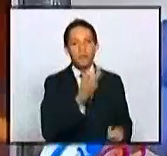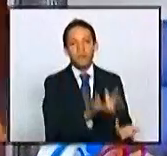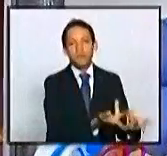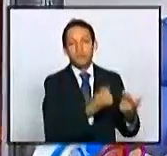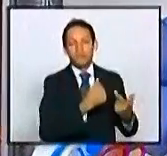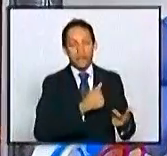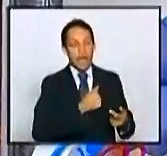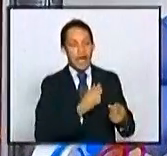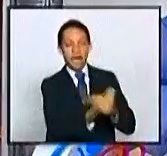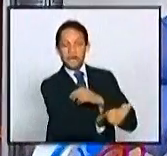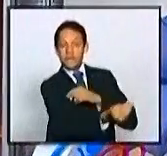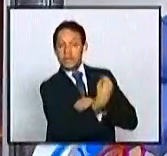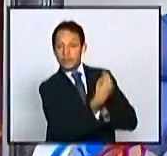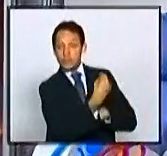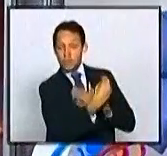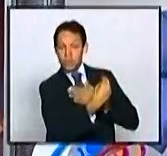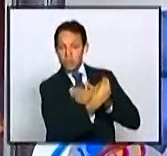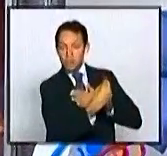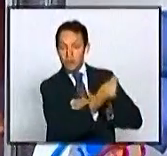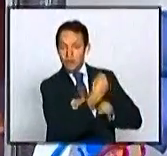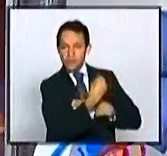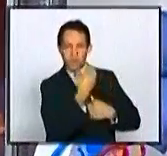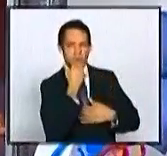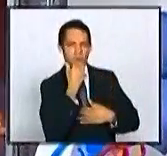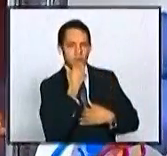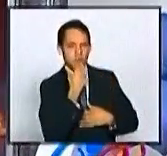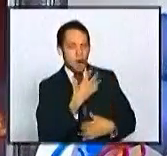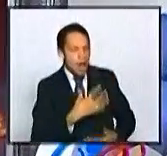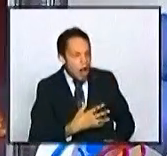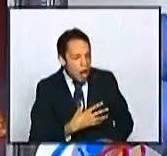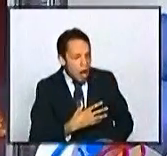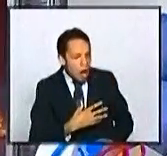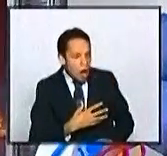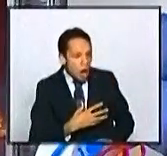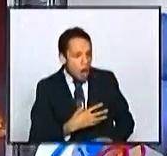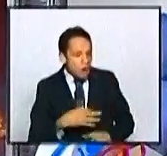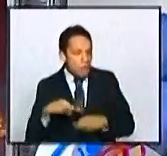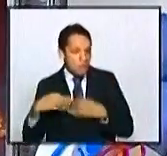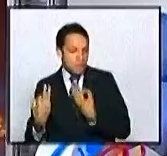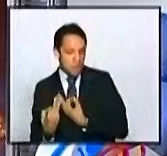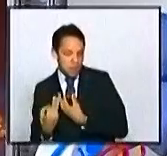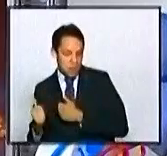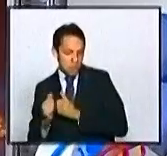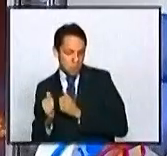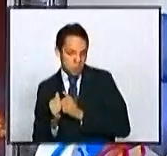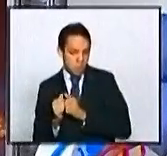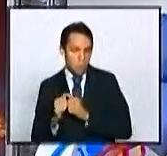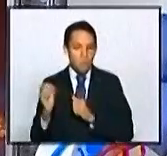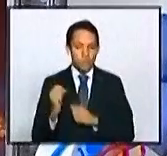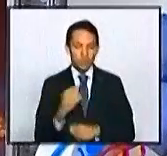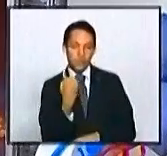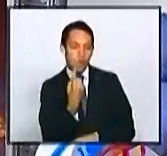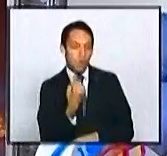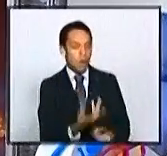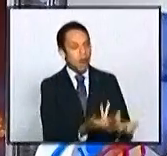cómo yo puedo vivir ese proceso laboral, familiar, en fin, cada persona es distinta, cada